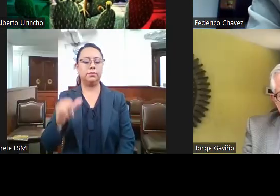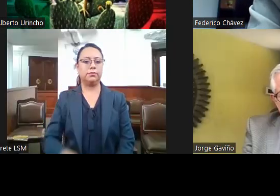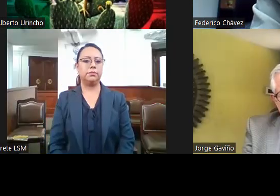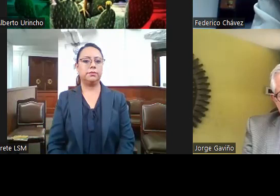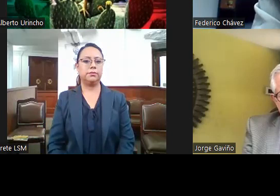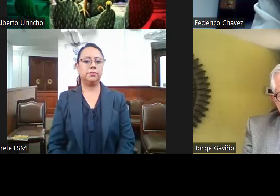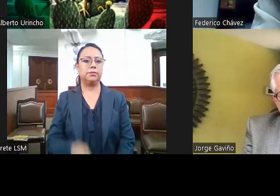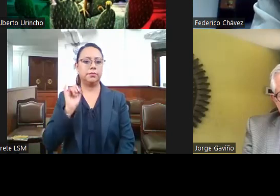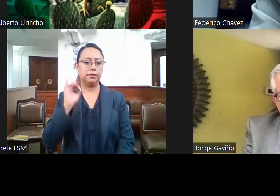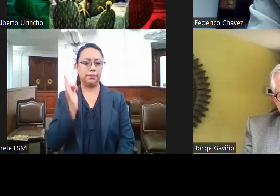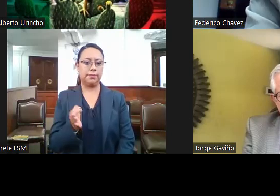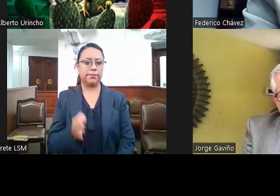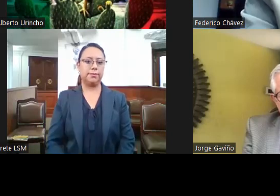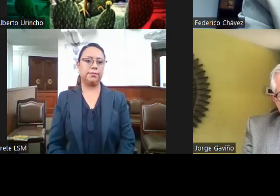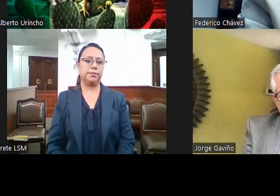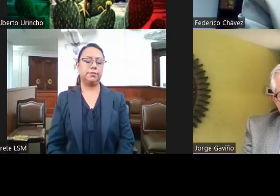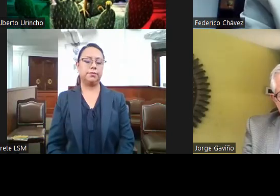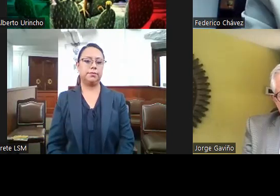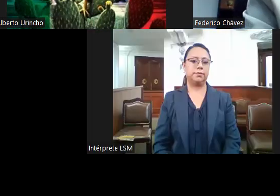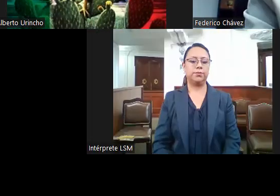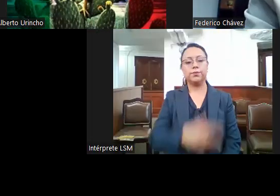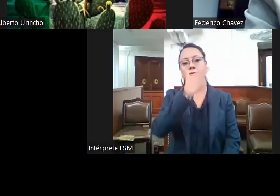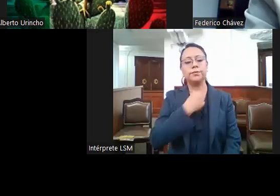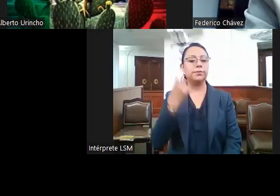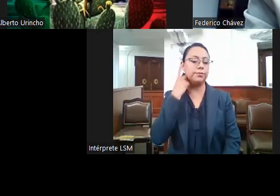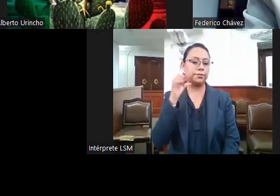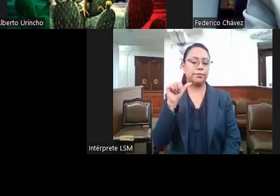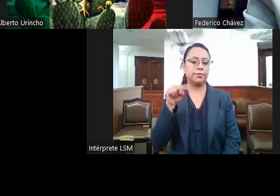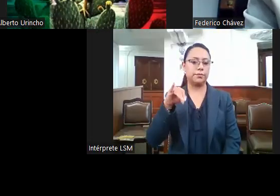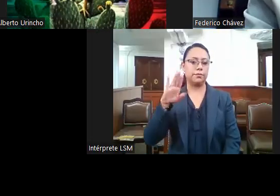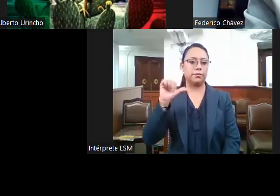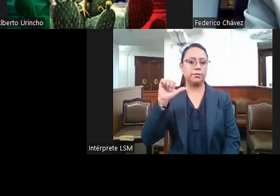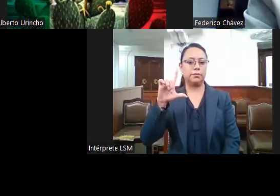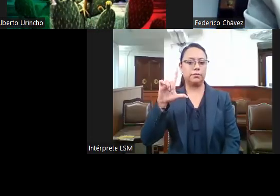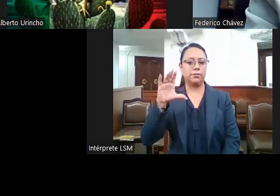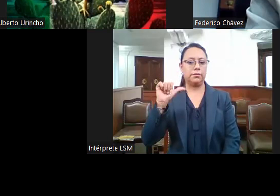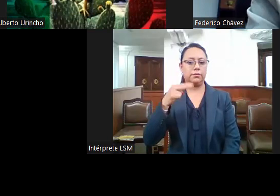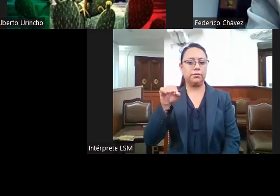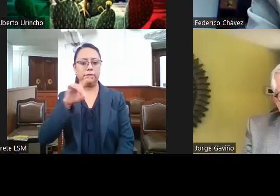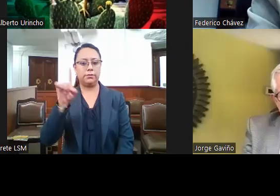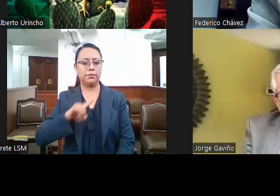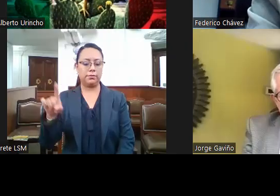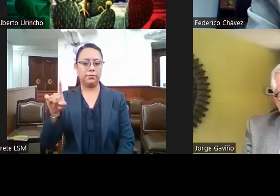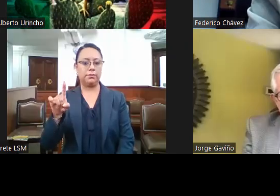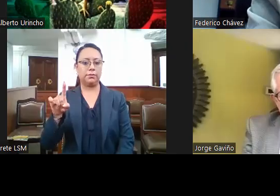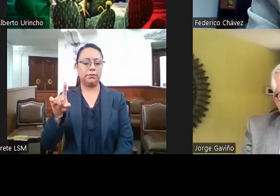Ayala Zúñiga, a favor. Diputado Aníbal Alejandro Cáñez Morales.